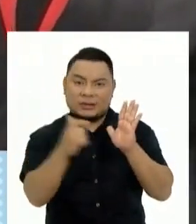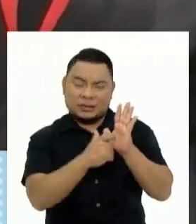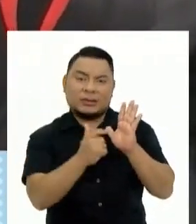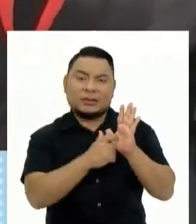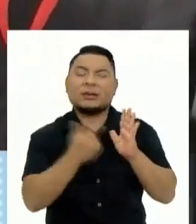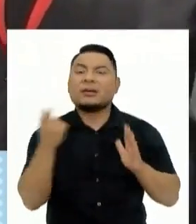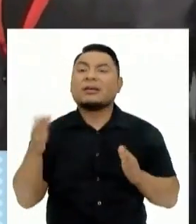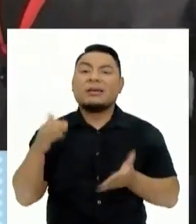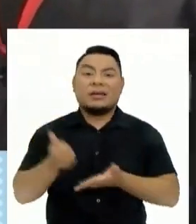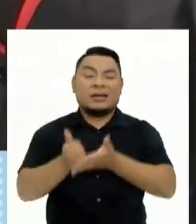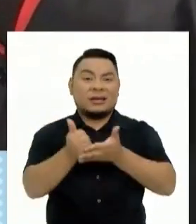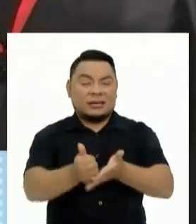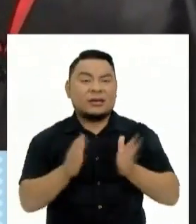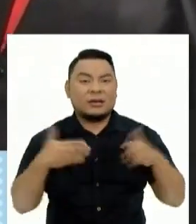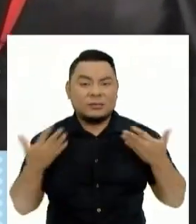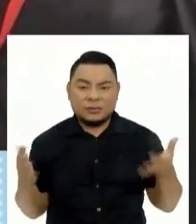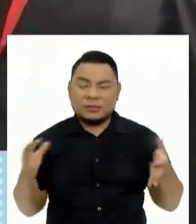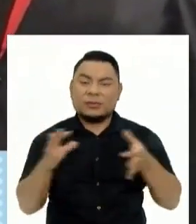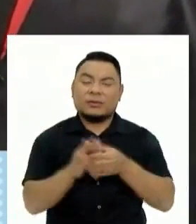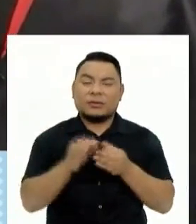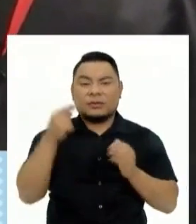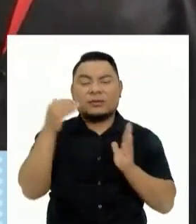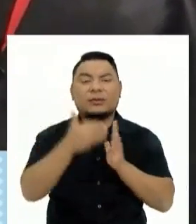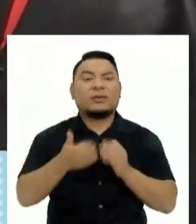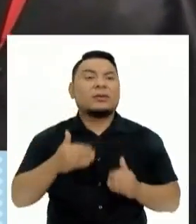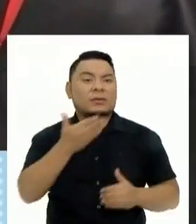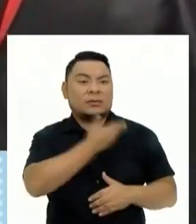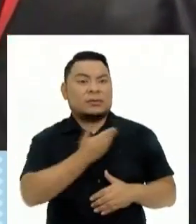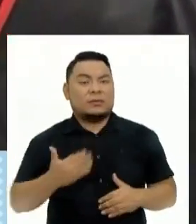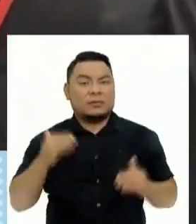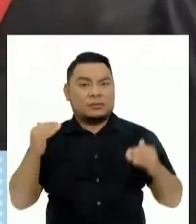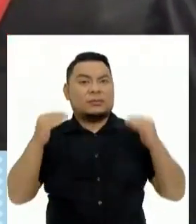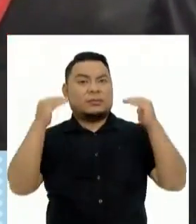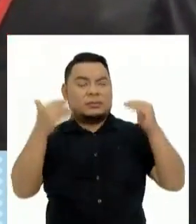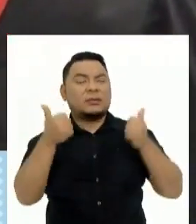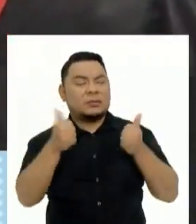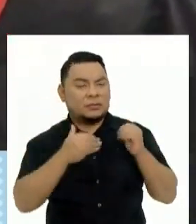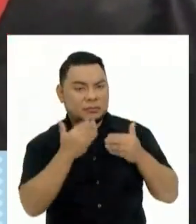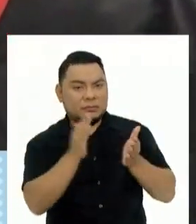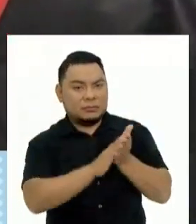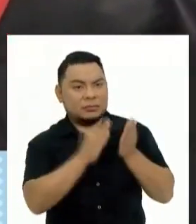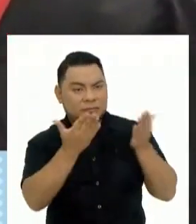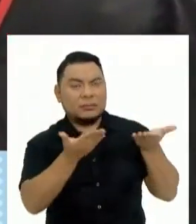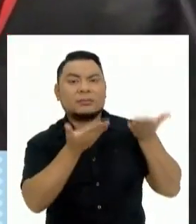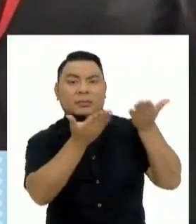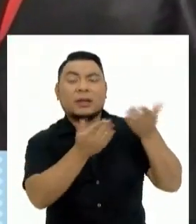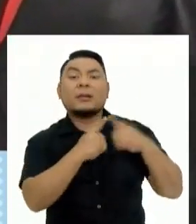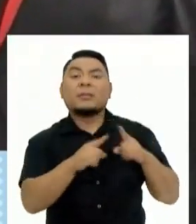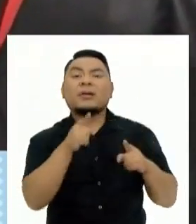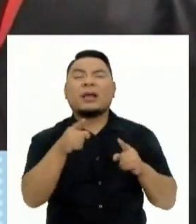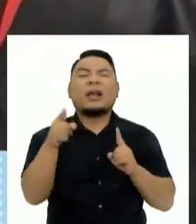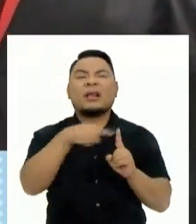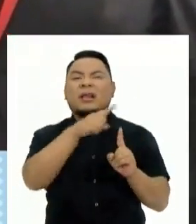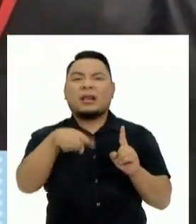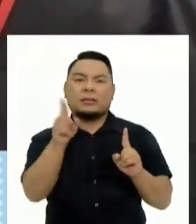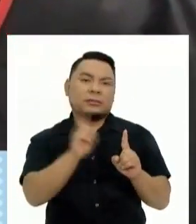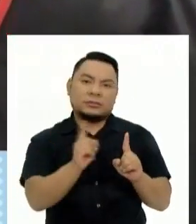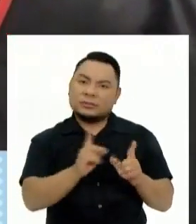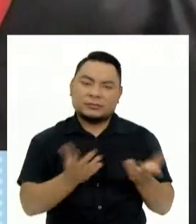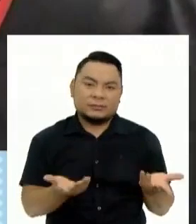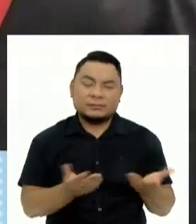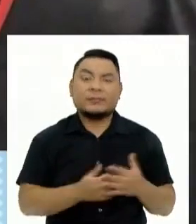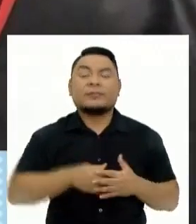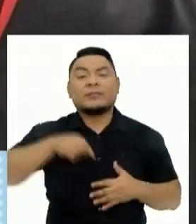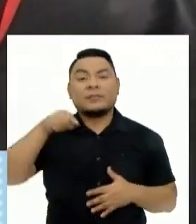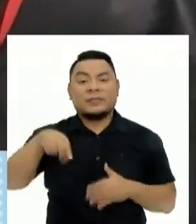de ayudar a consolidar la figura del jefe de Estado, no solo la debilita, sino que la pone en cuestionamiento. Esta